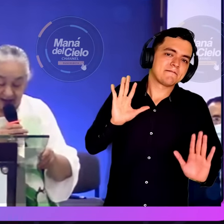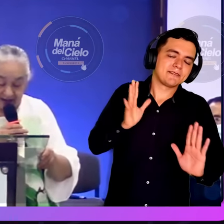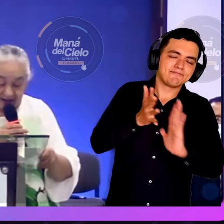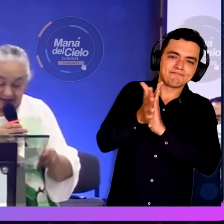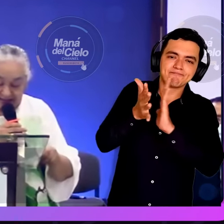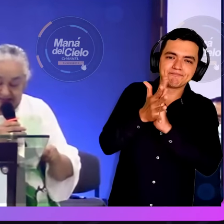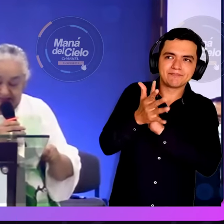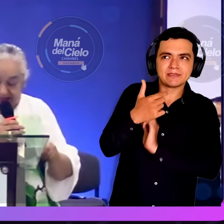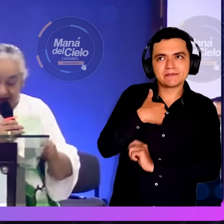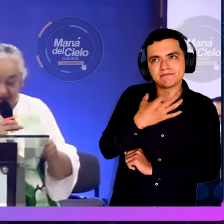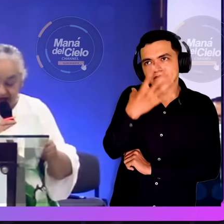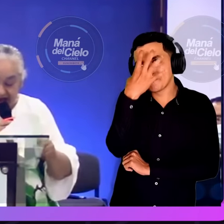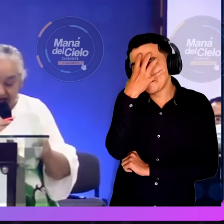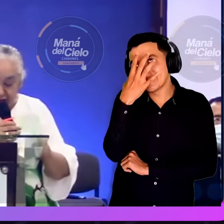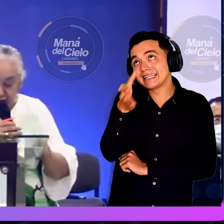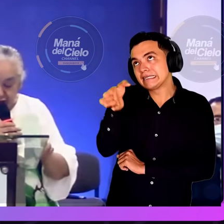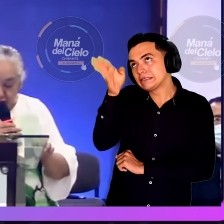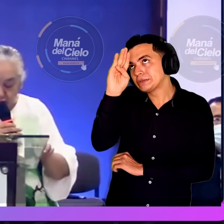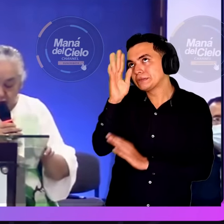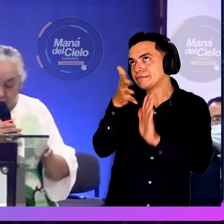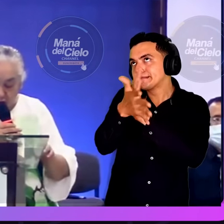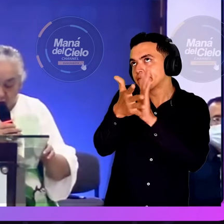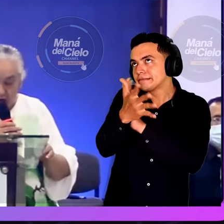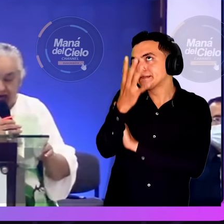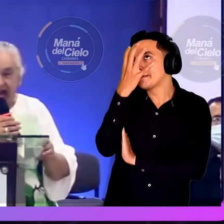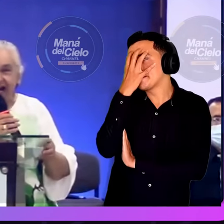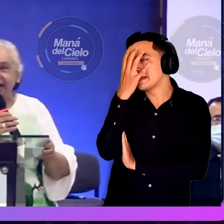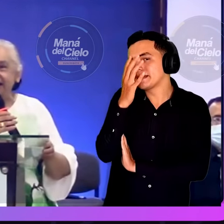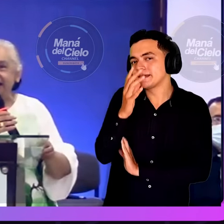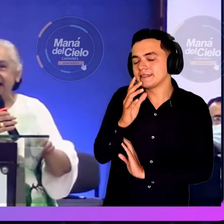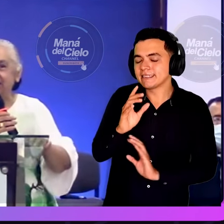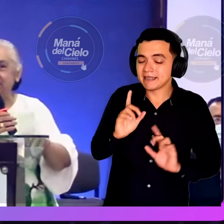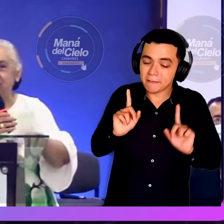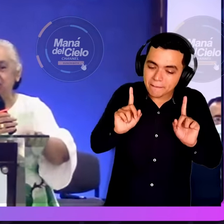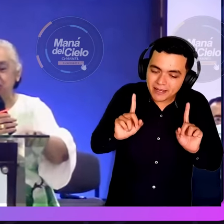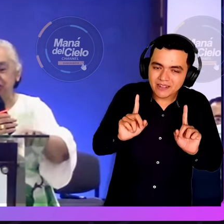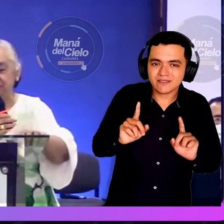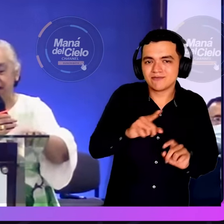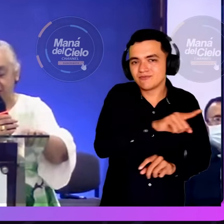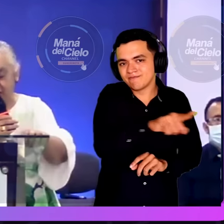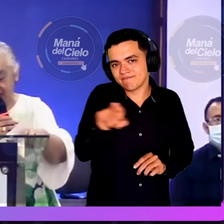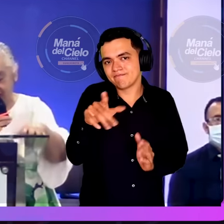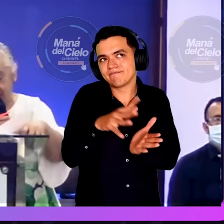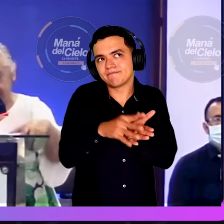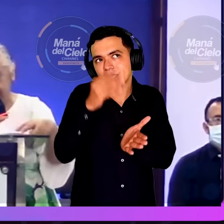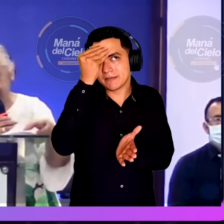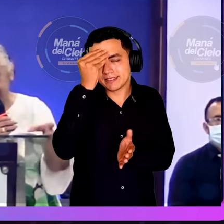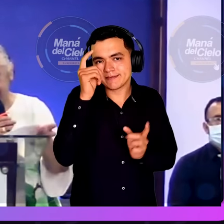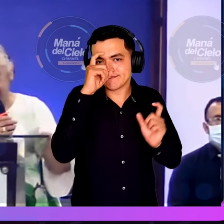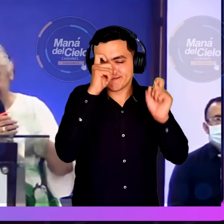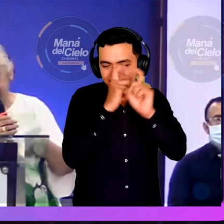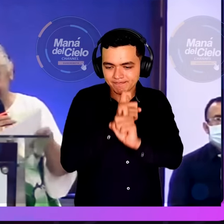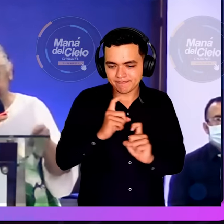ya se había roto la relación. Escucha, hermano, por favor.